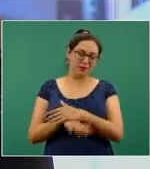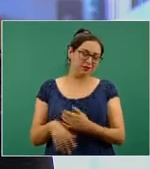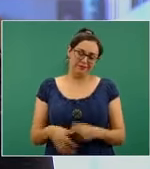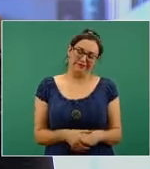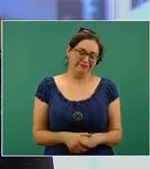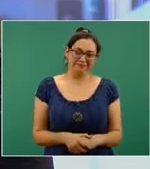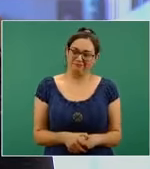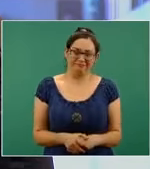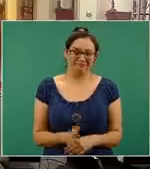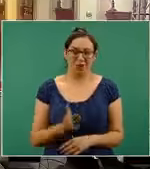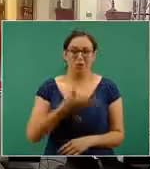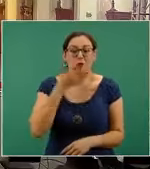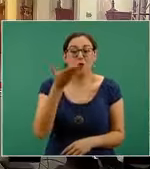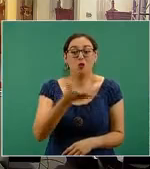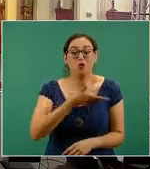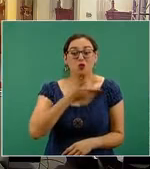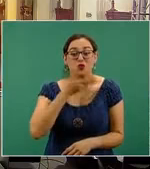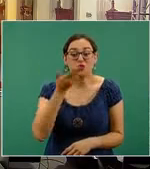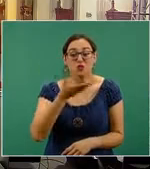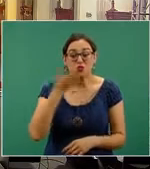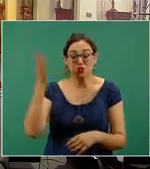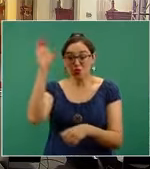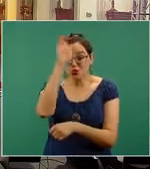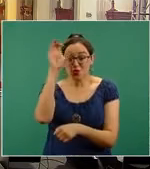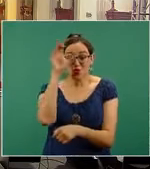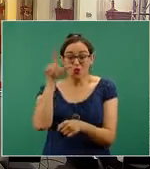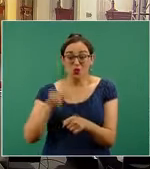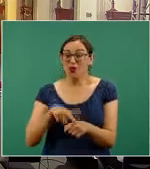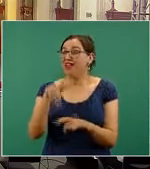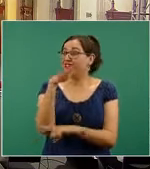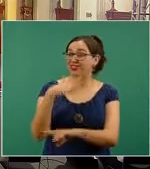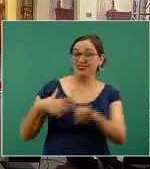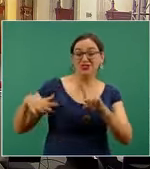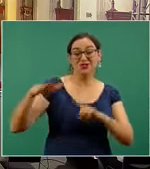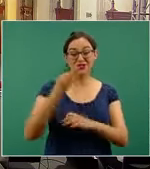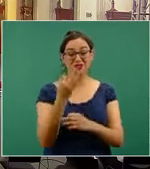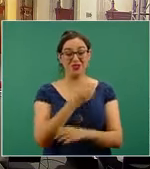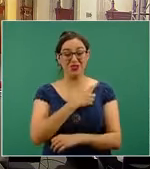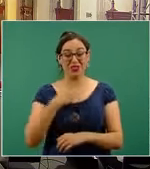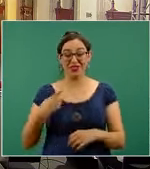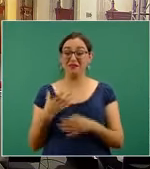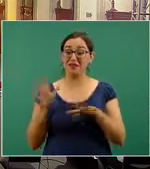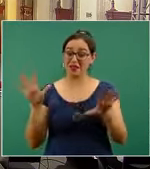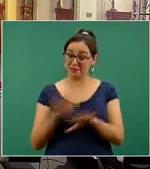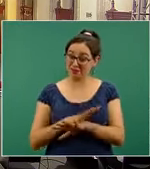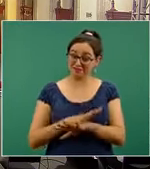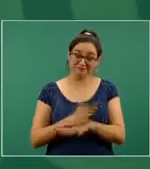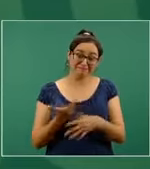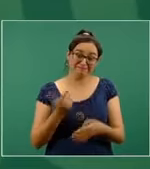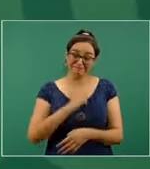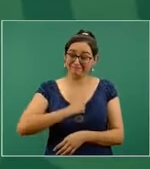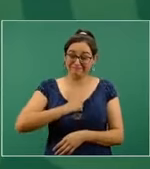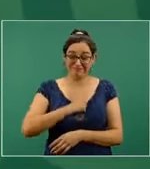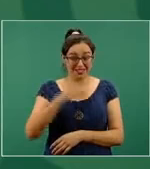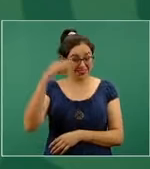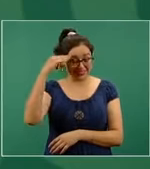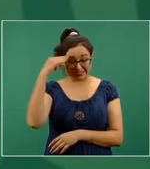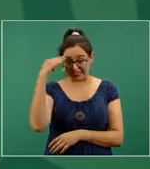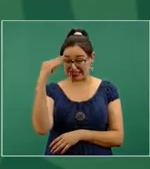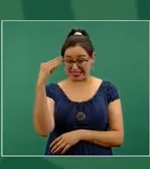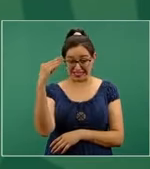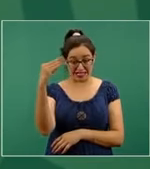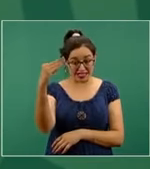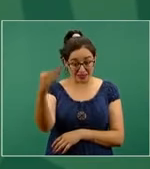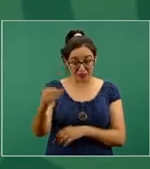tema de conducta alimentaria, en entornos que pues lamentablemente toman su tiempo, es decir, no es tampoco que podamos